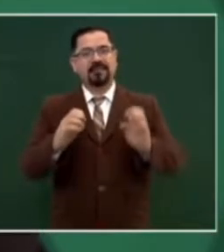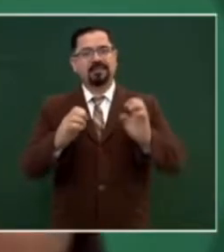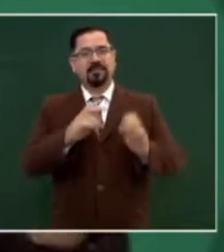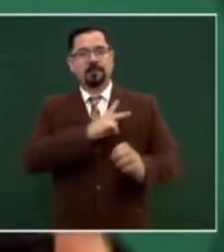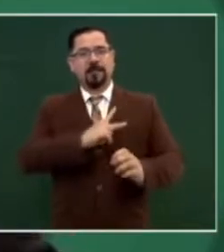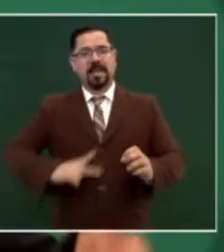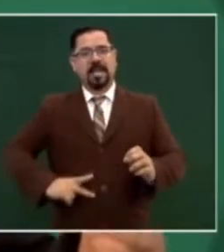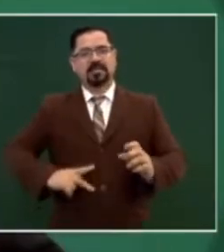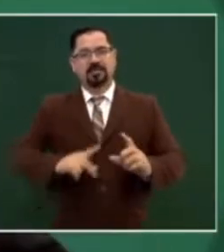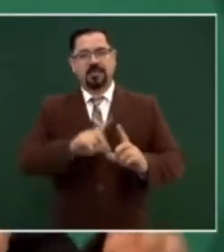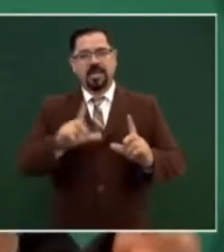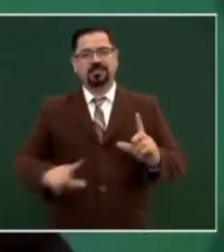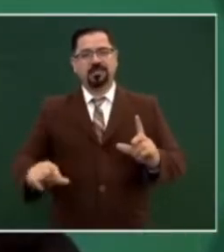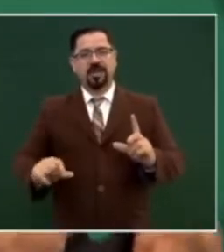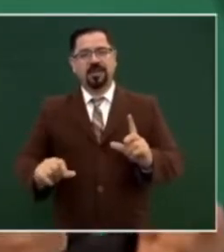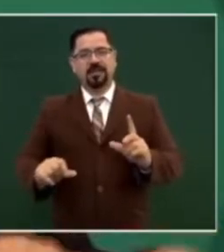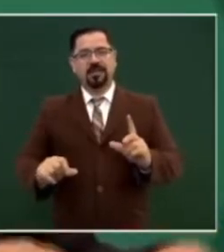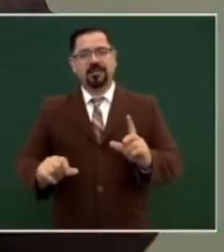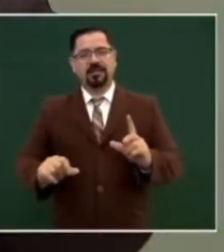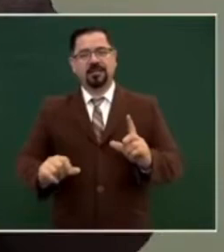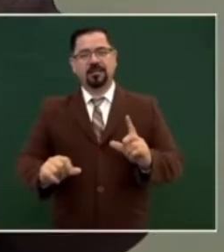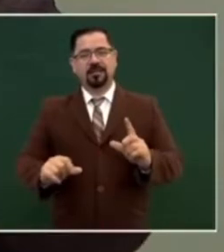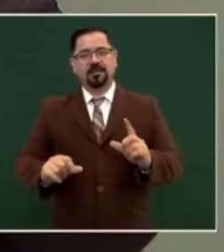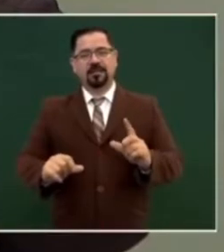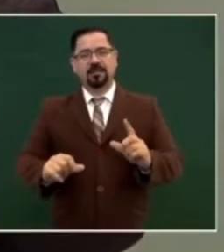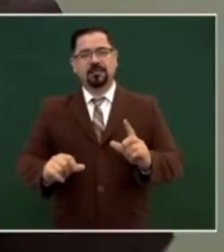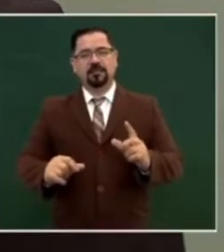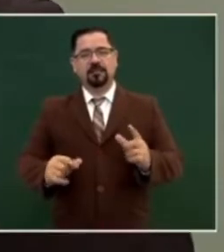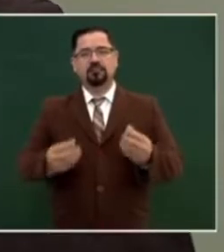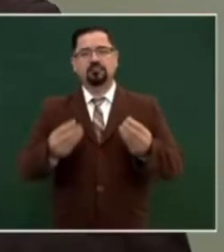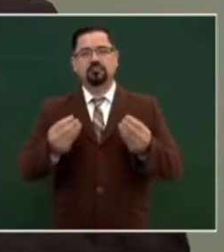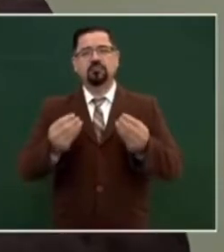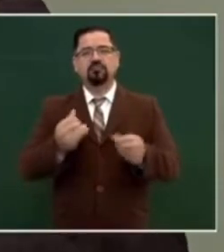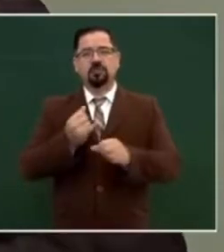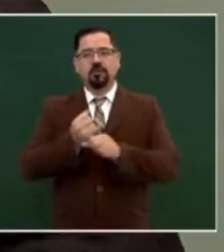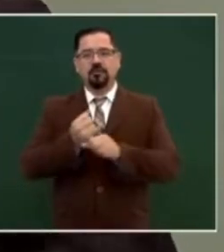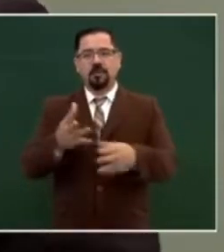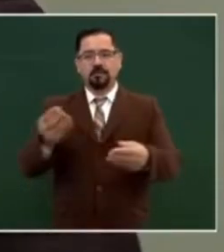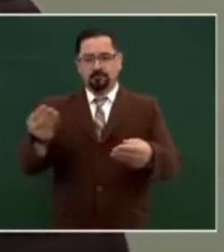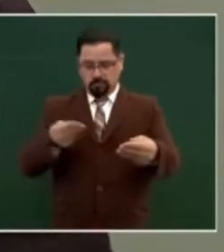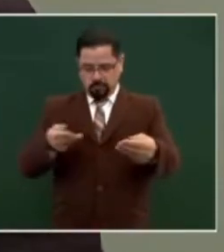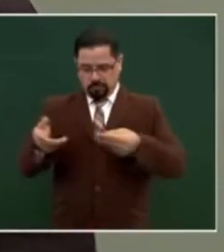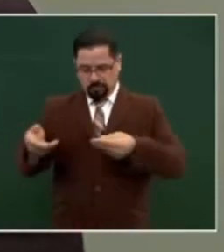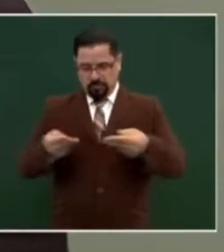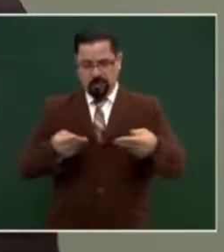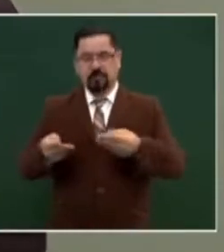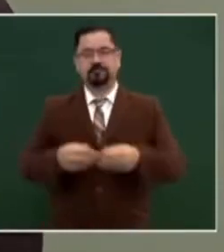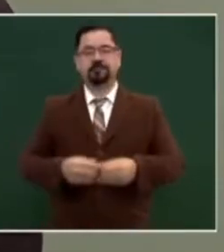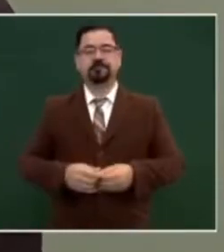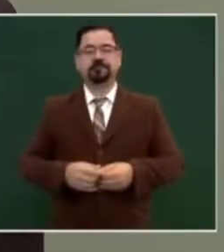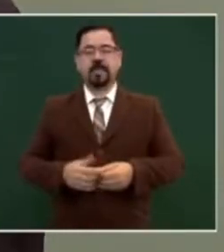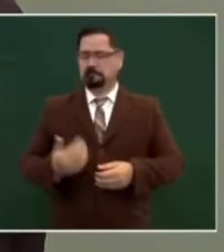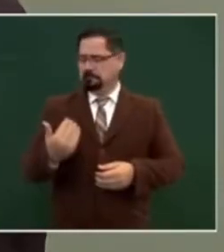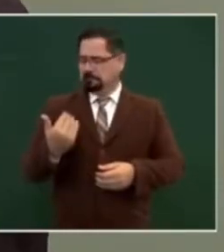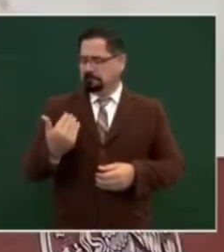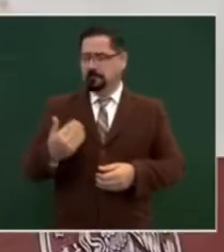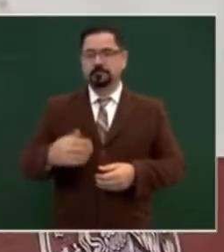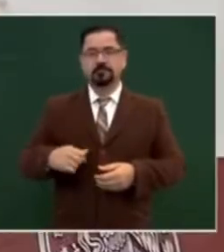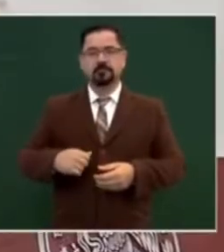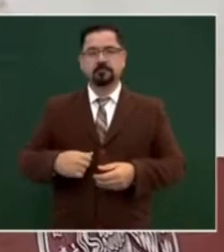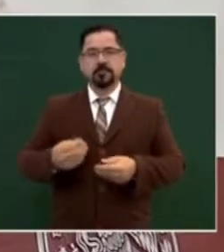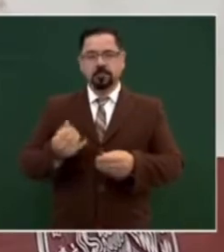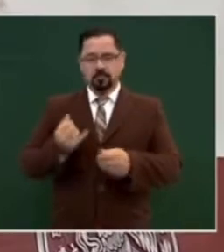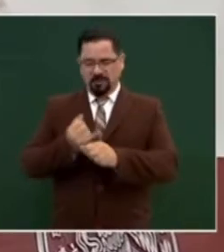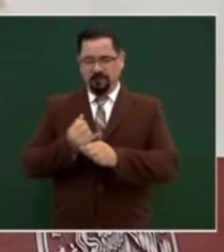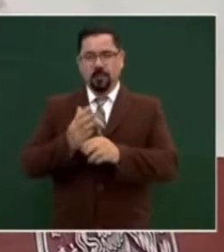entregarme informes entonces me entregaron un informe más